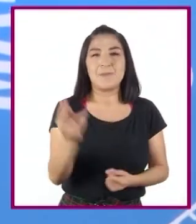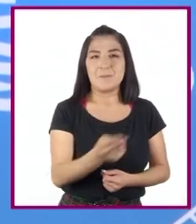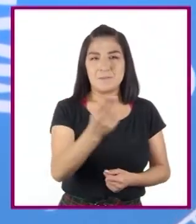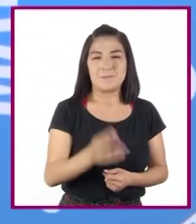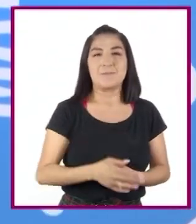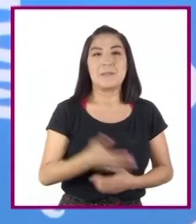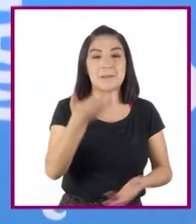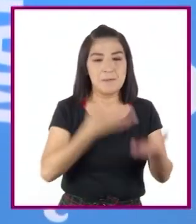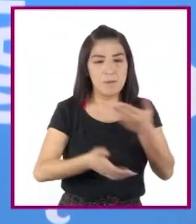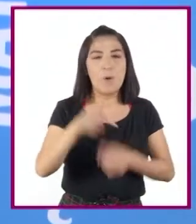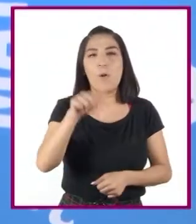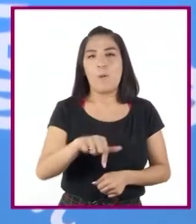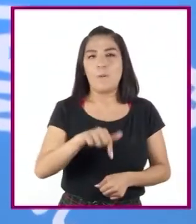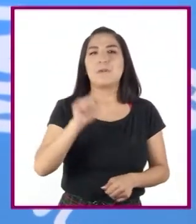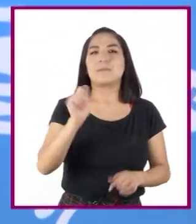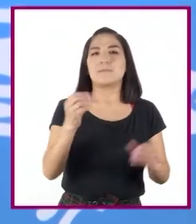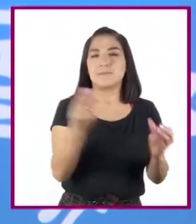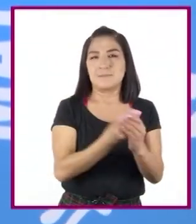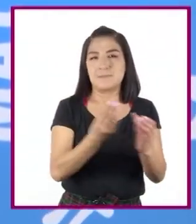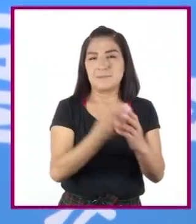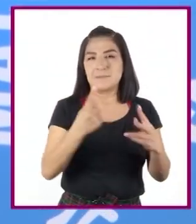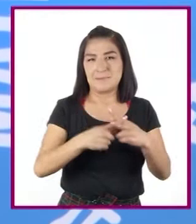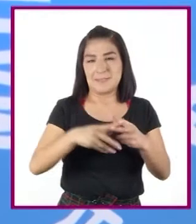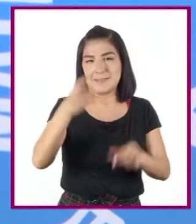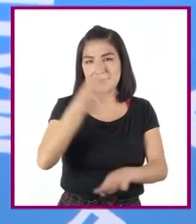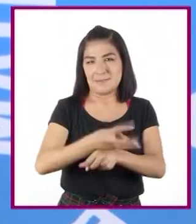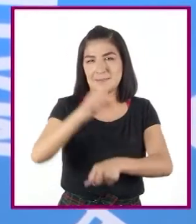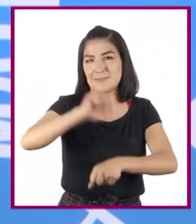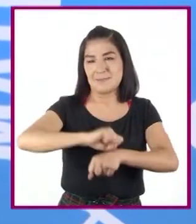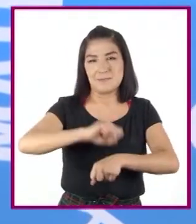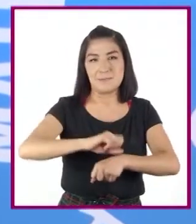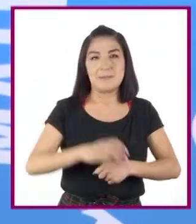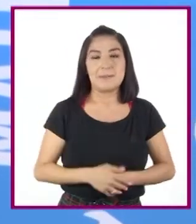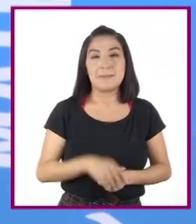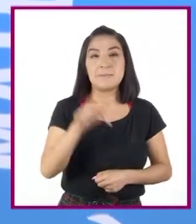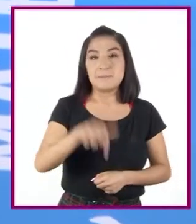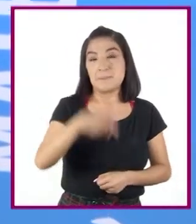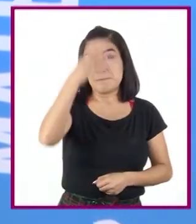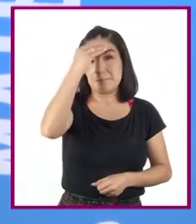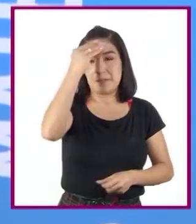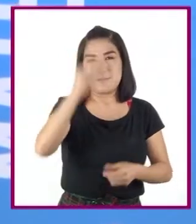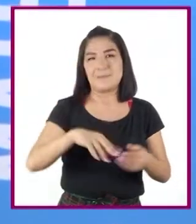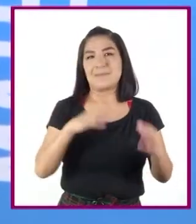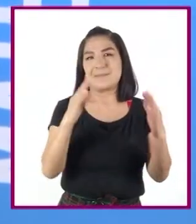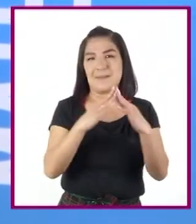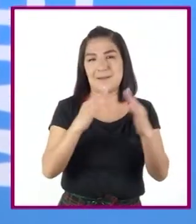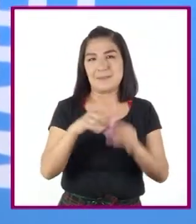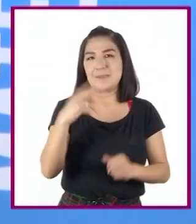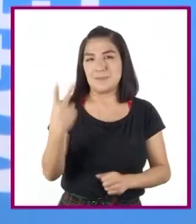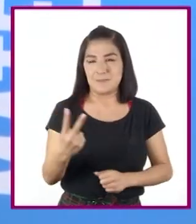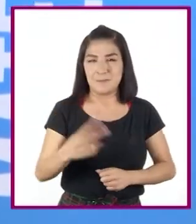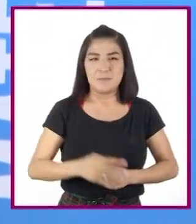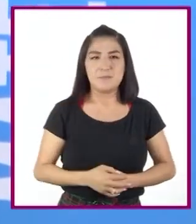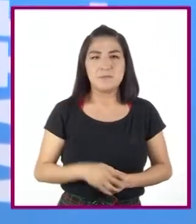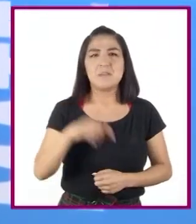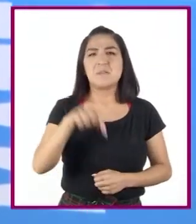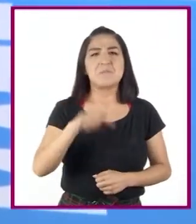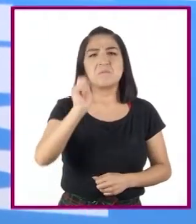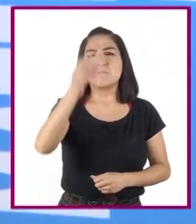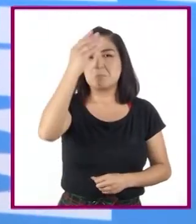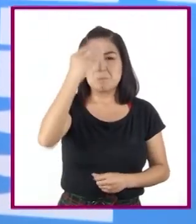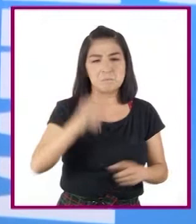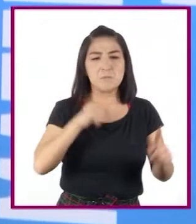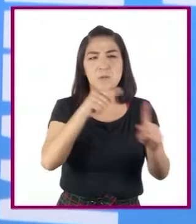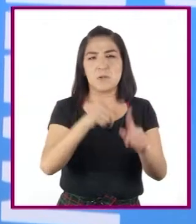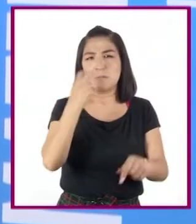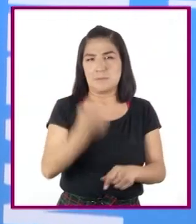una sesión más de matemáticas de tercer grado, aquí en Aprende en Casa 2. El aprendizaje esperado